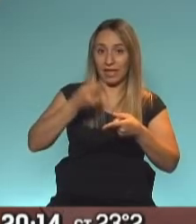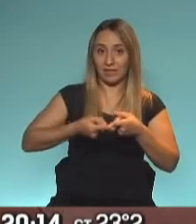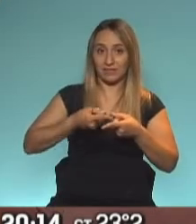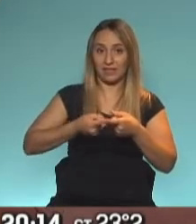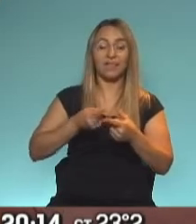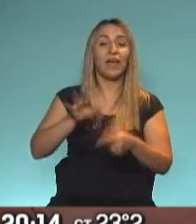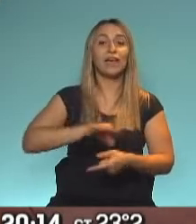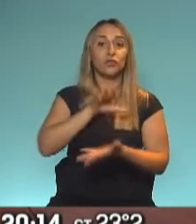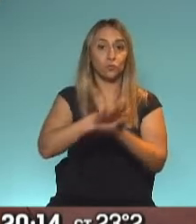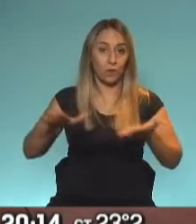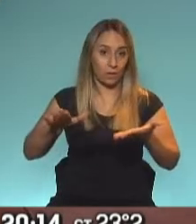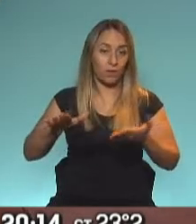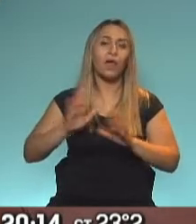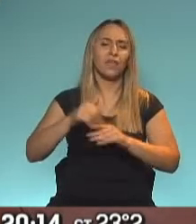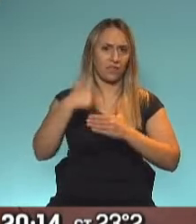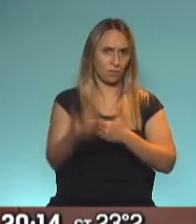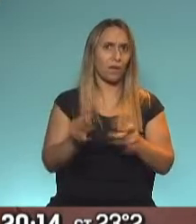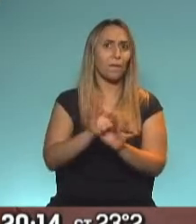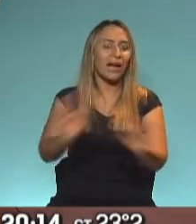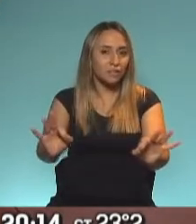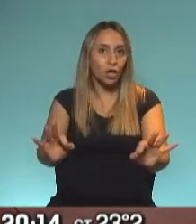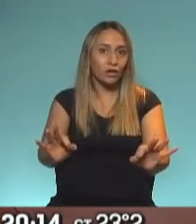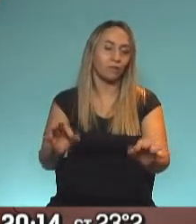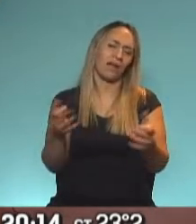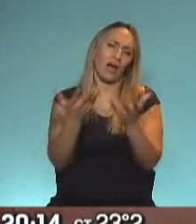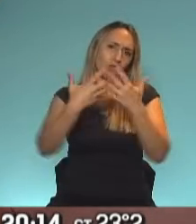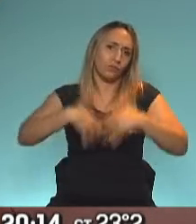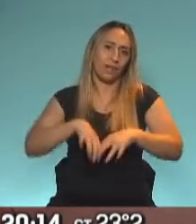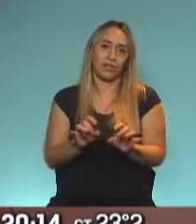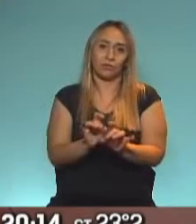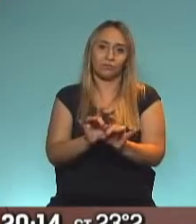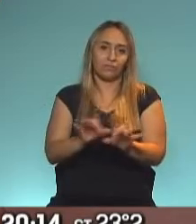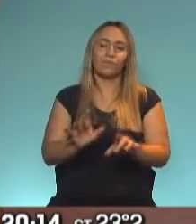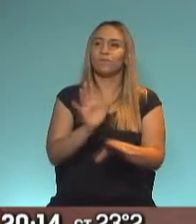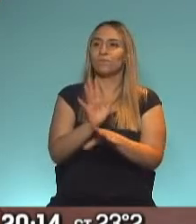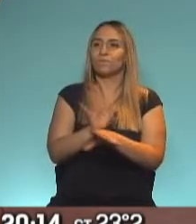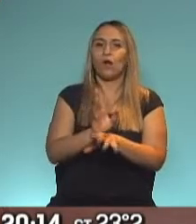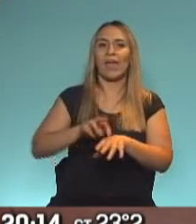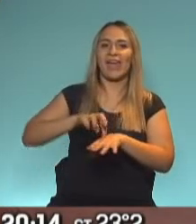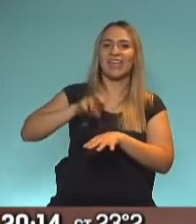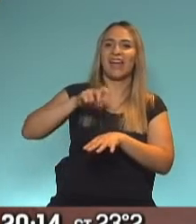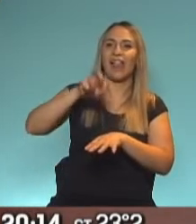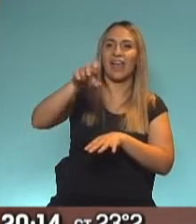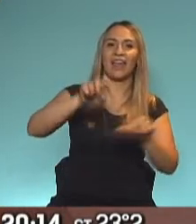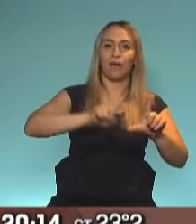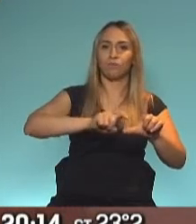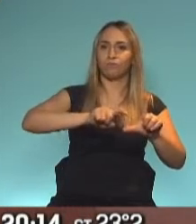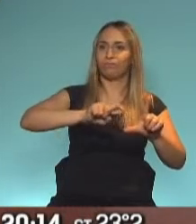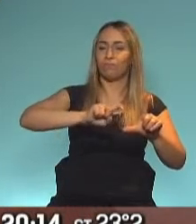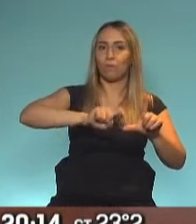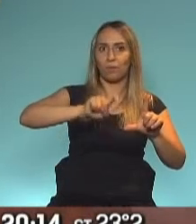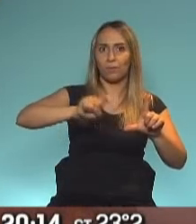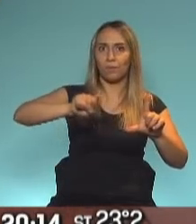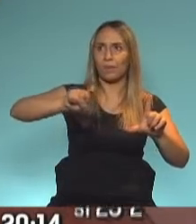Nuevo y luego las vacaciones, por lo cual el número. Ya la escalera tendrá escalones por